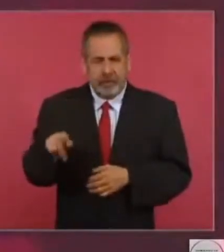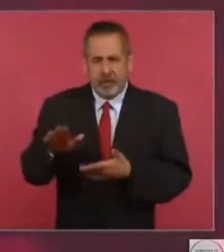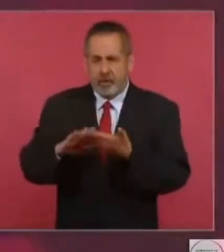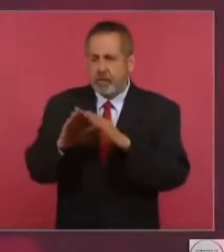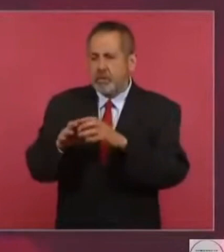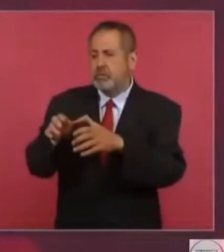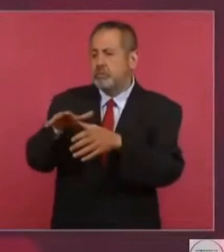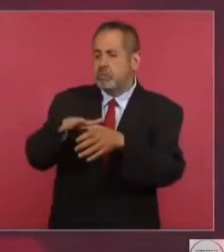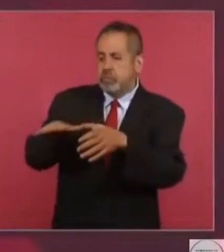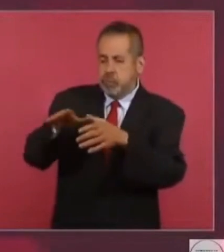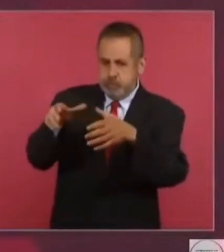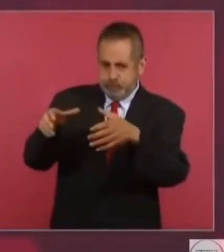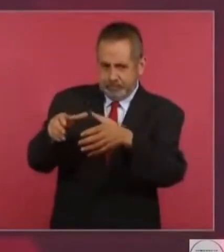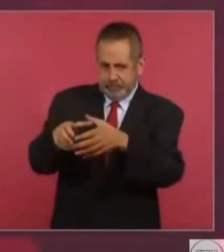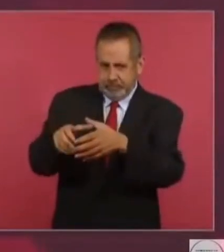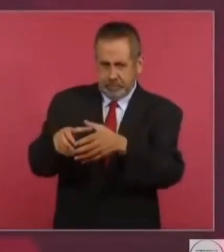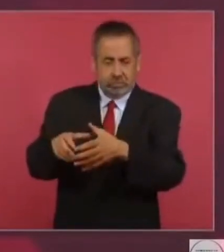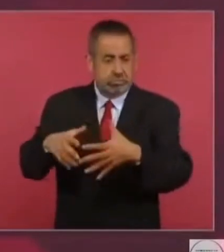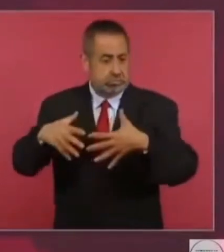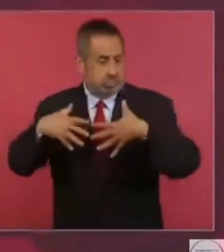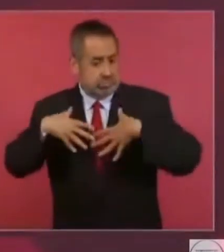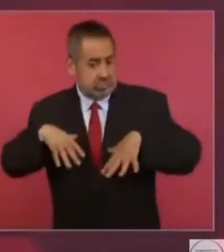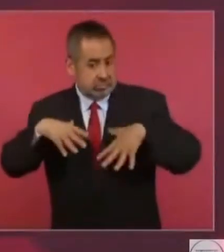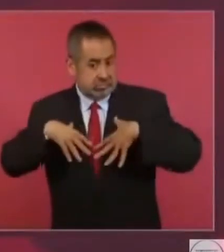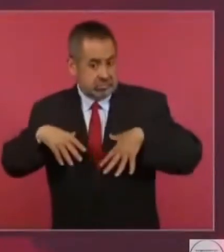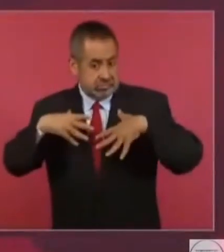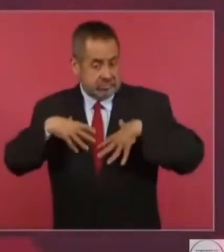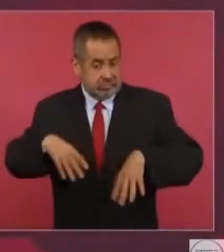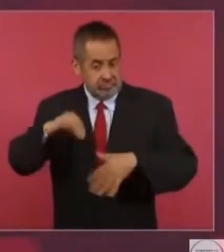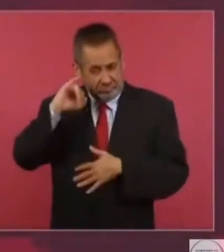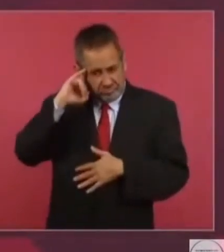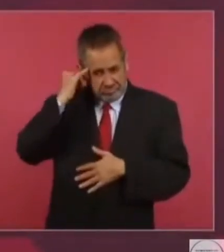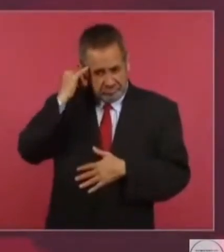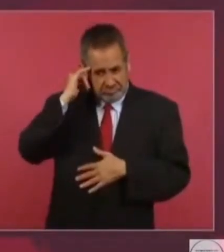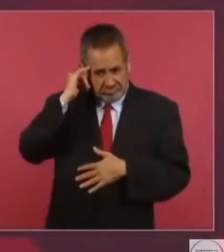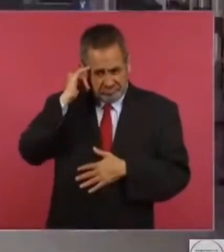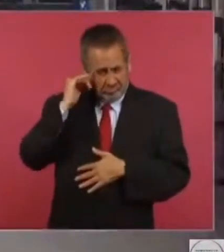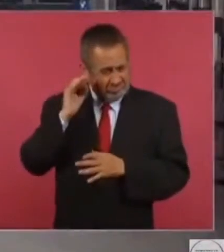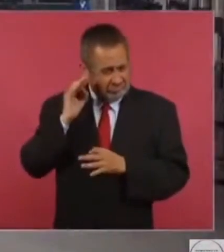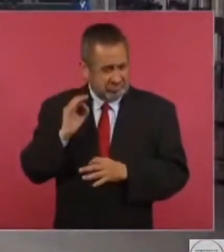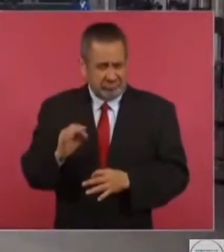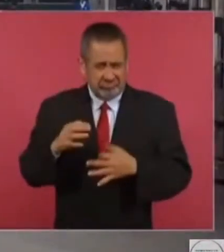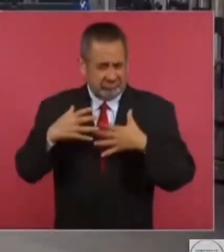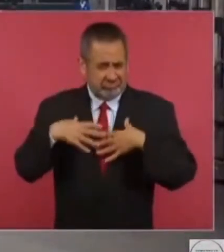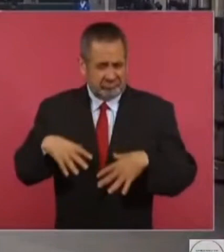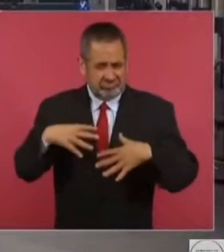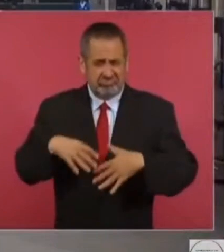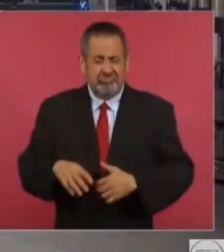comunidad con trajes indígenas.